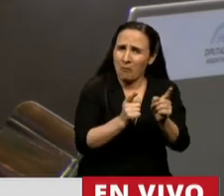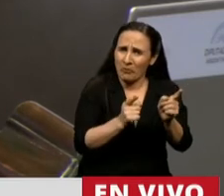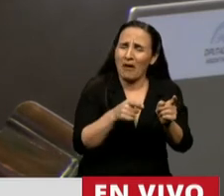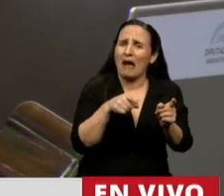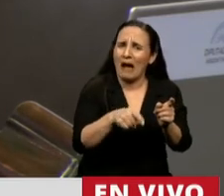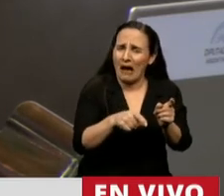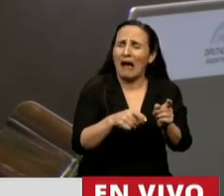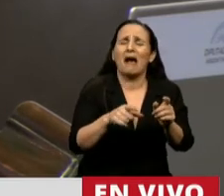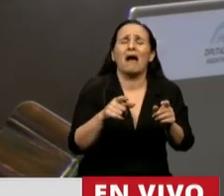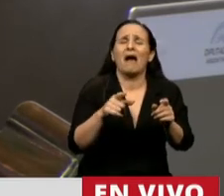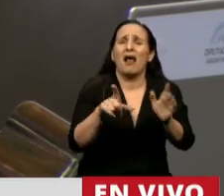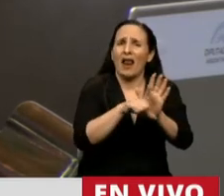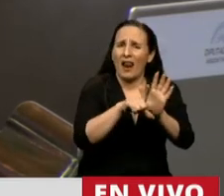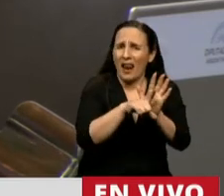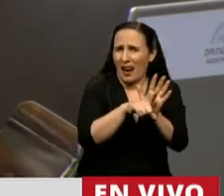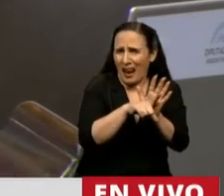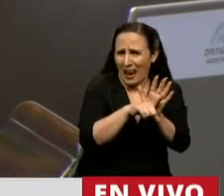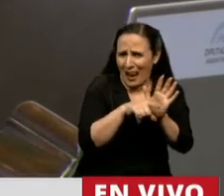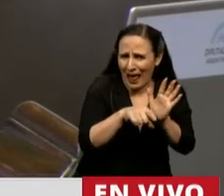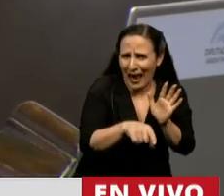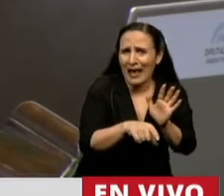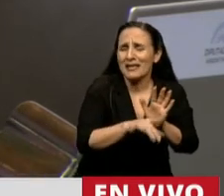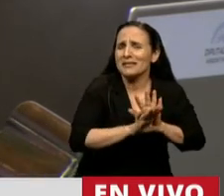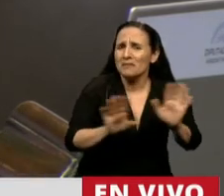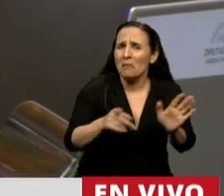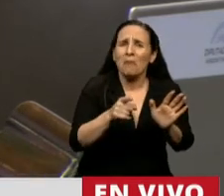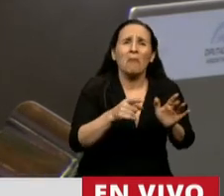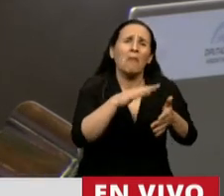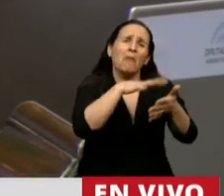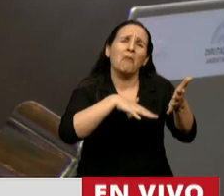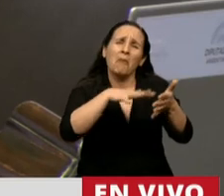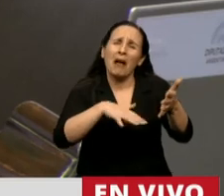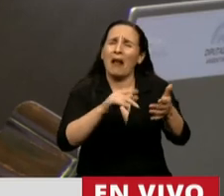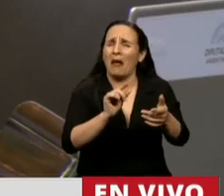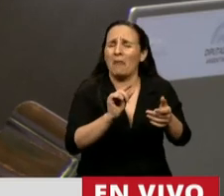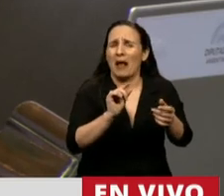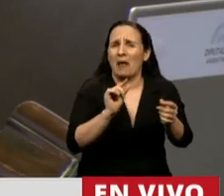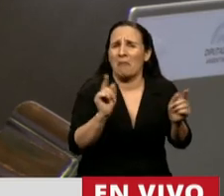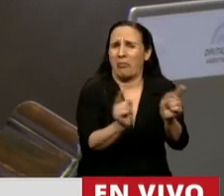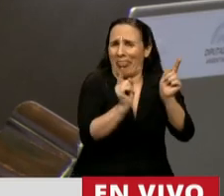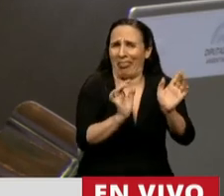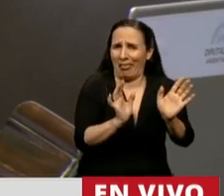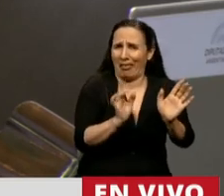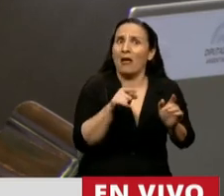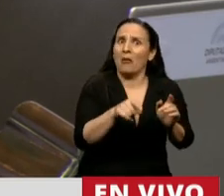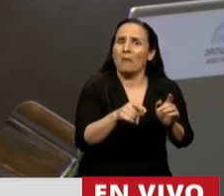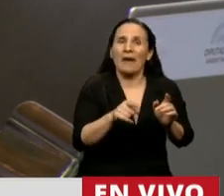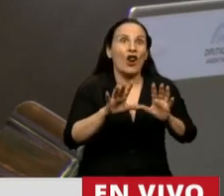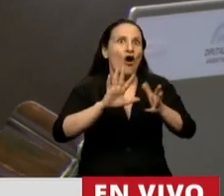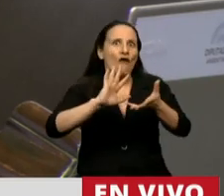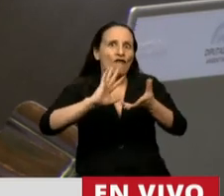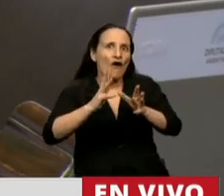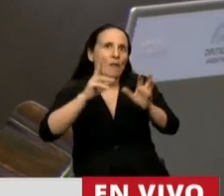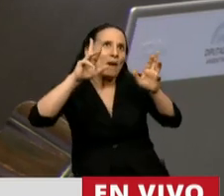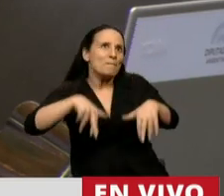de establecer una ley de muy poco palabras, perdón, y que marca profundamente un cambio de modelo y